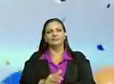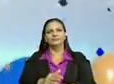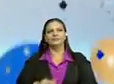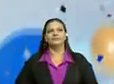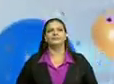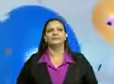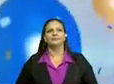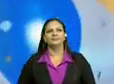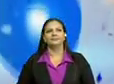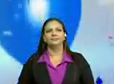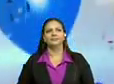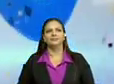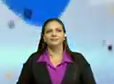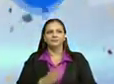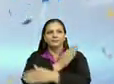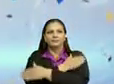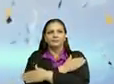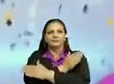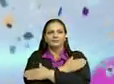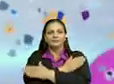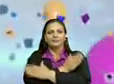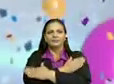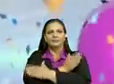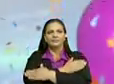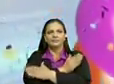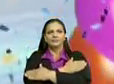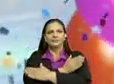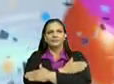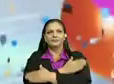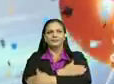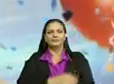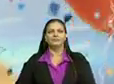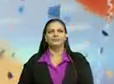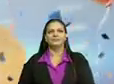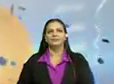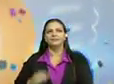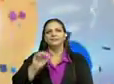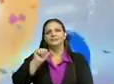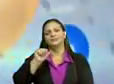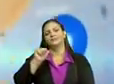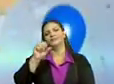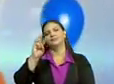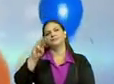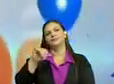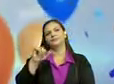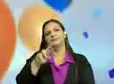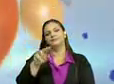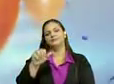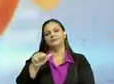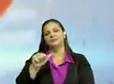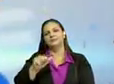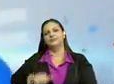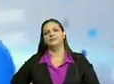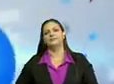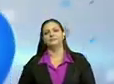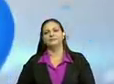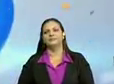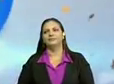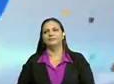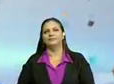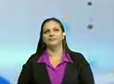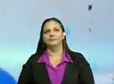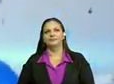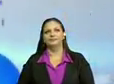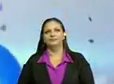viva la cumpleañera. Mucha, mucha felicidad que te merece. Claro que sí. ¡Que viva Amira! ¡Que viva! ¡Que viva la cumpleañera! ¡Que viva la cumpleañera! ¡Que